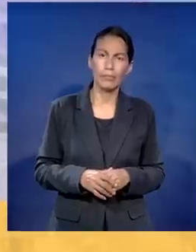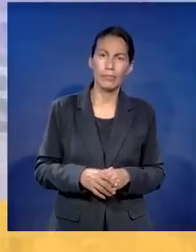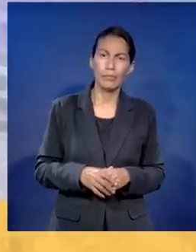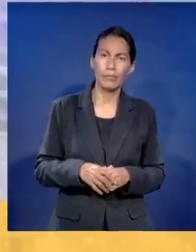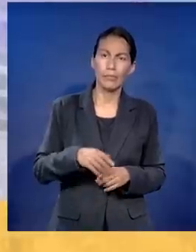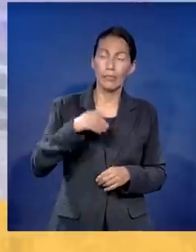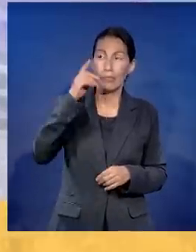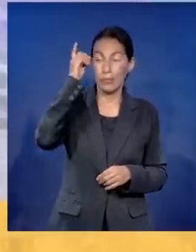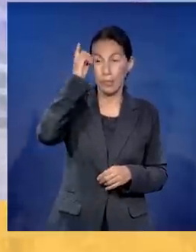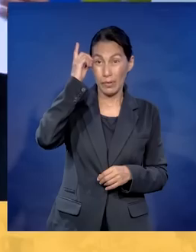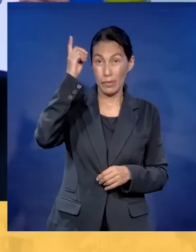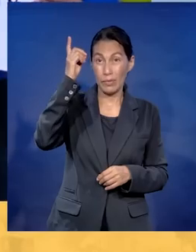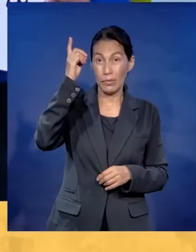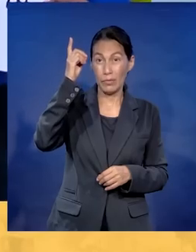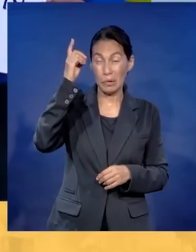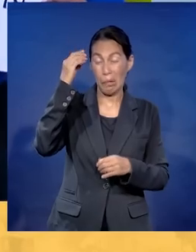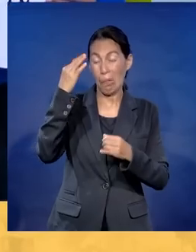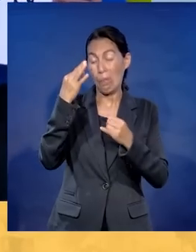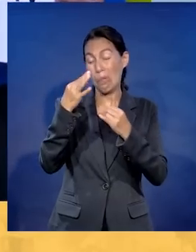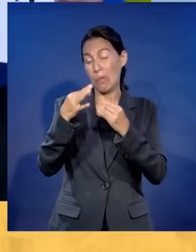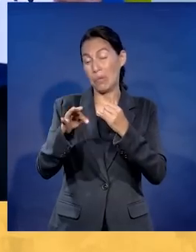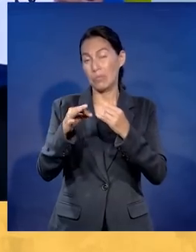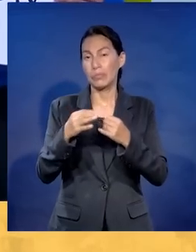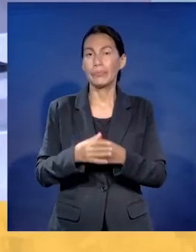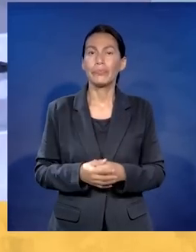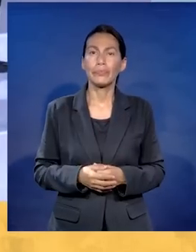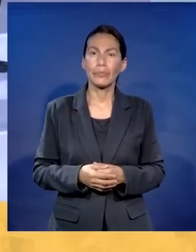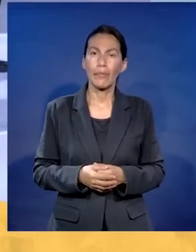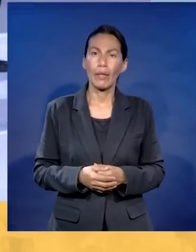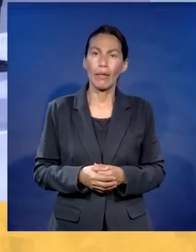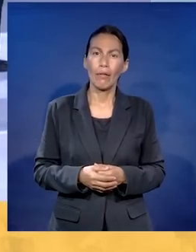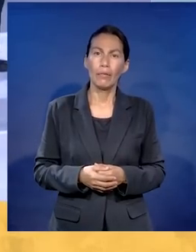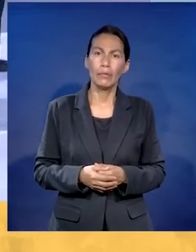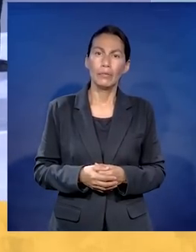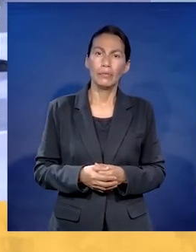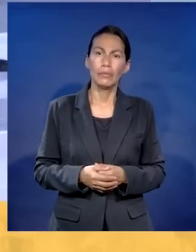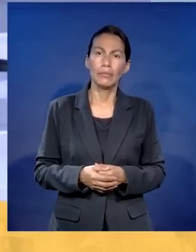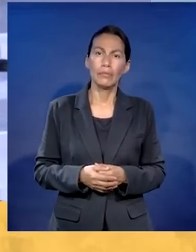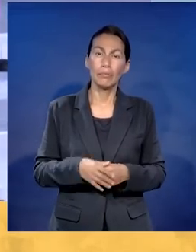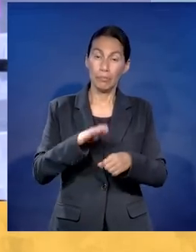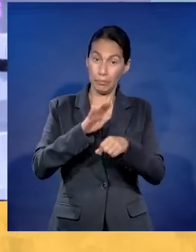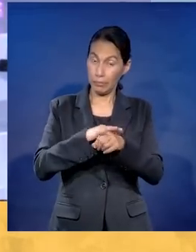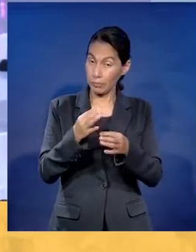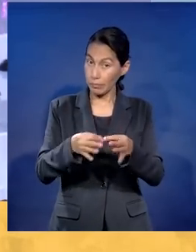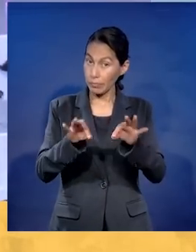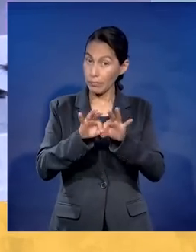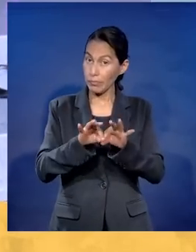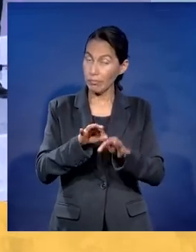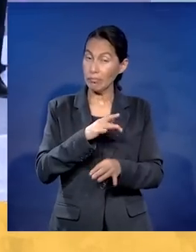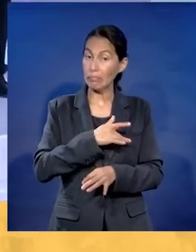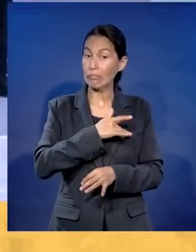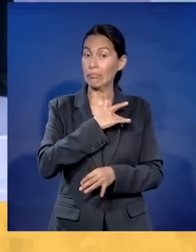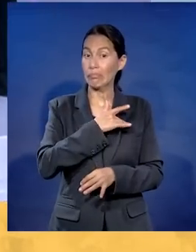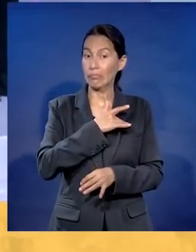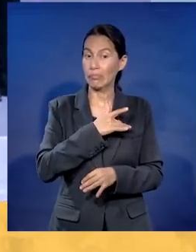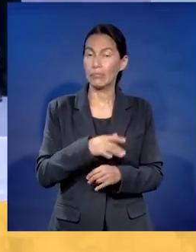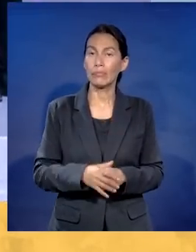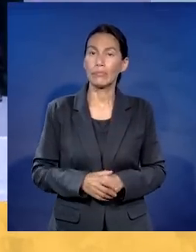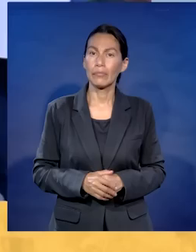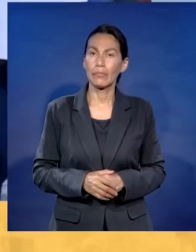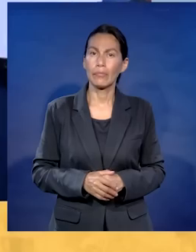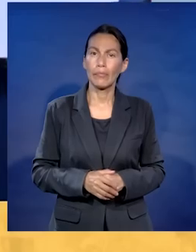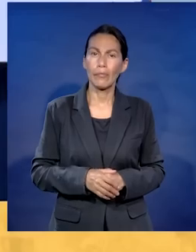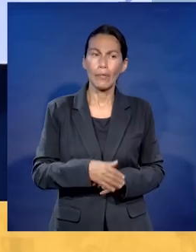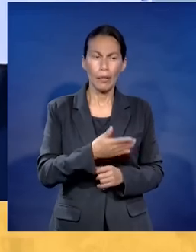la contemplación a Dios queda ya en las matutinas forzadas si es que nos acordamos quien prima y quien reina son